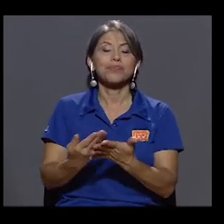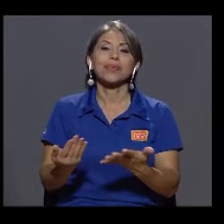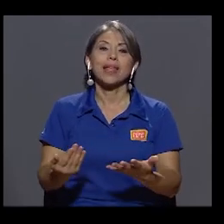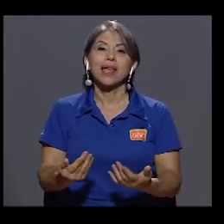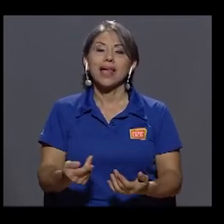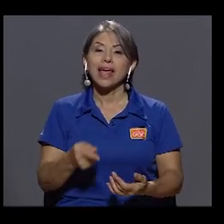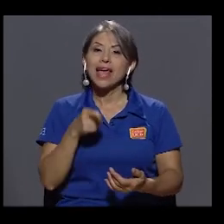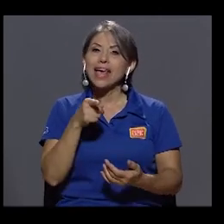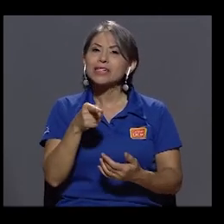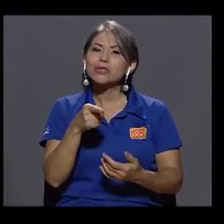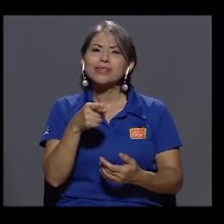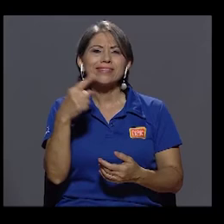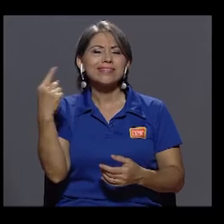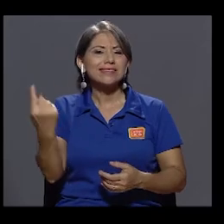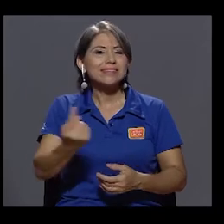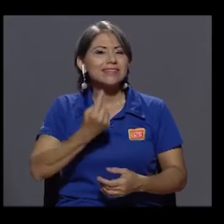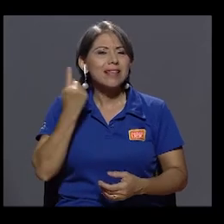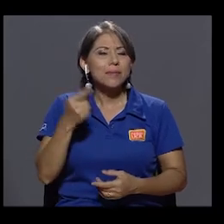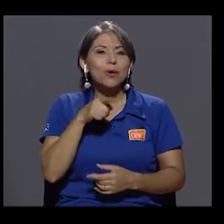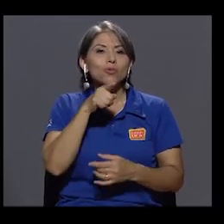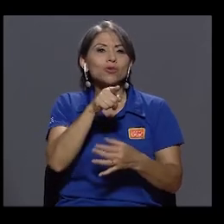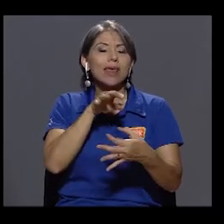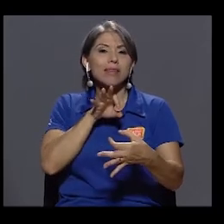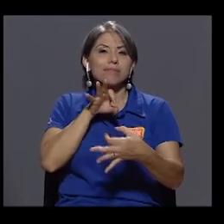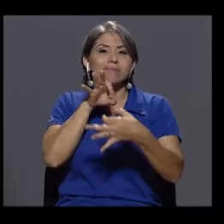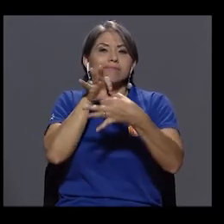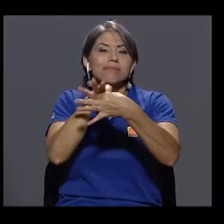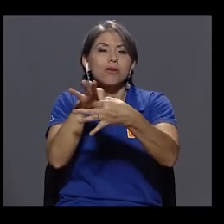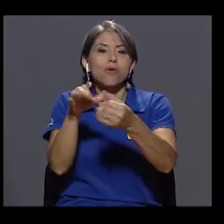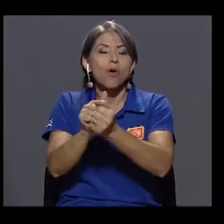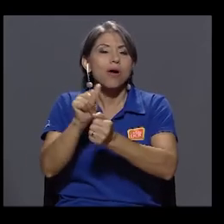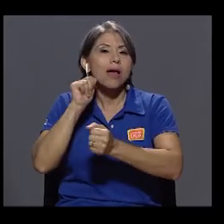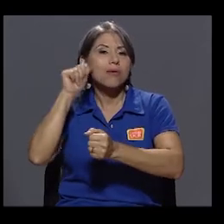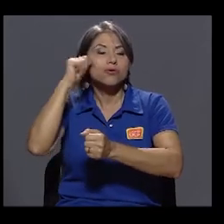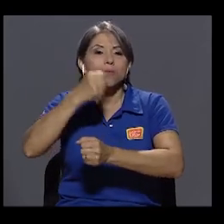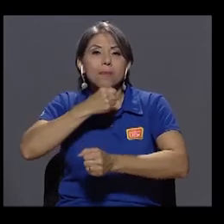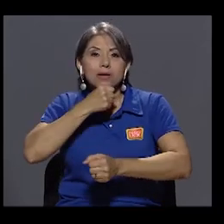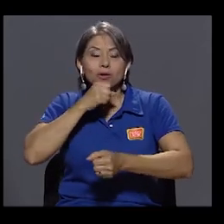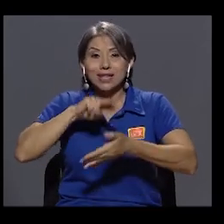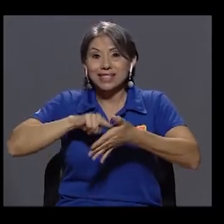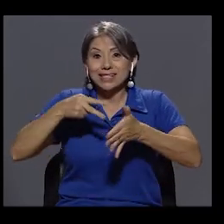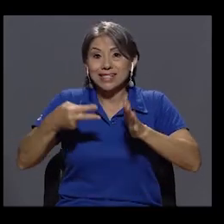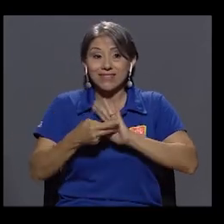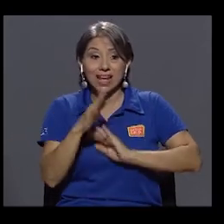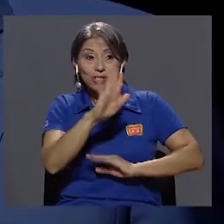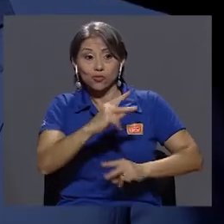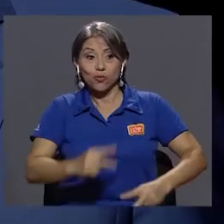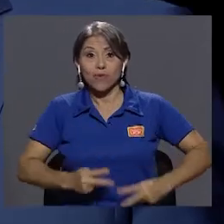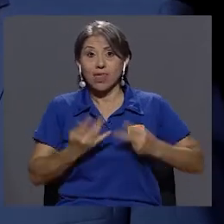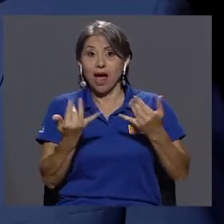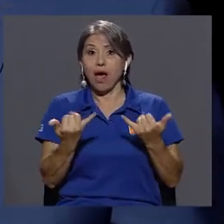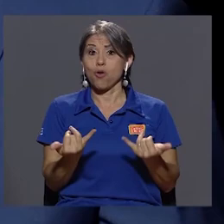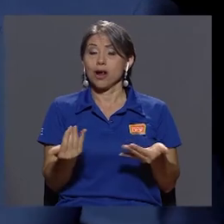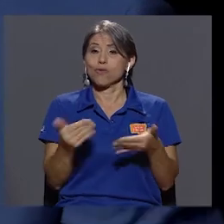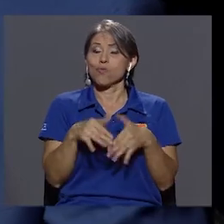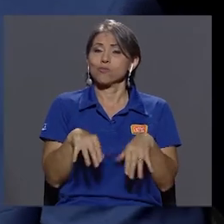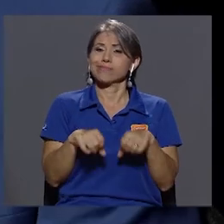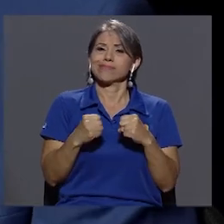es esa relación que usted siempre ha tenido con el adulto mayor y que se ha significado en el reivindicación para su vida